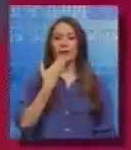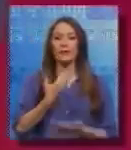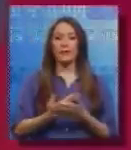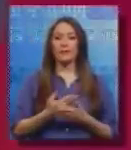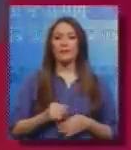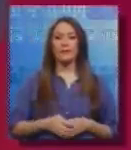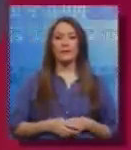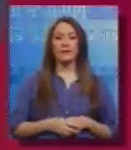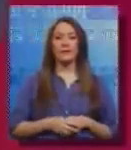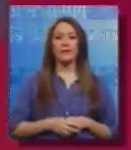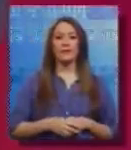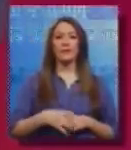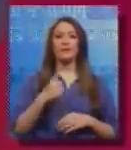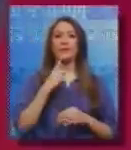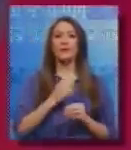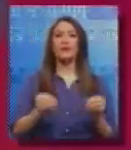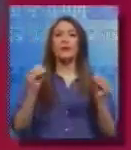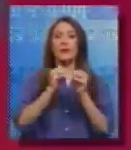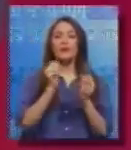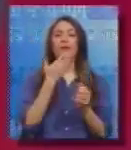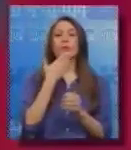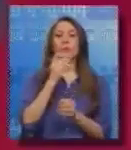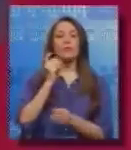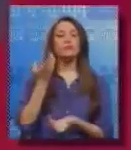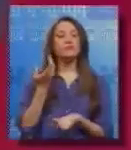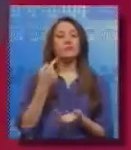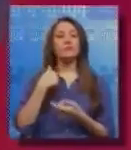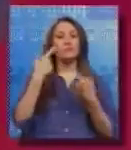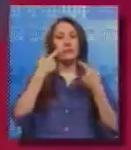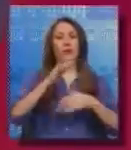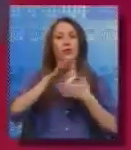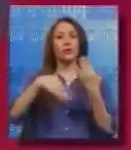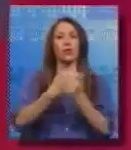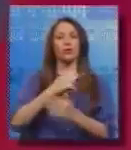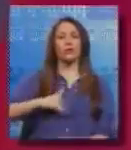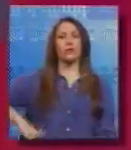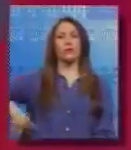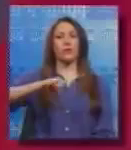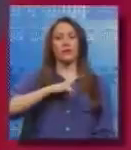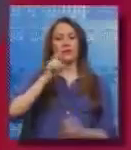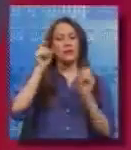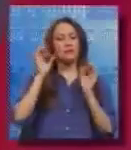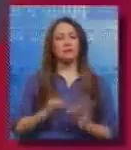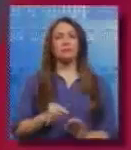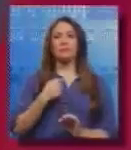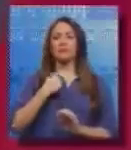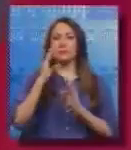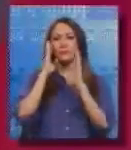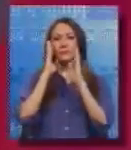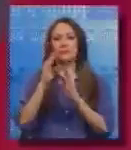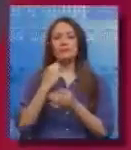de la patria va a ser guardián vigilante de esa democracia. Y decirle, presidente,